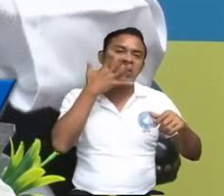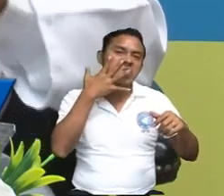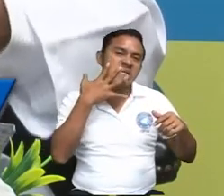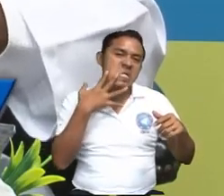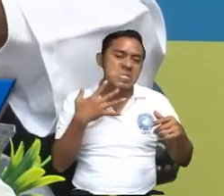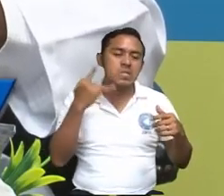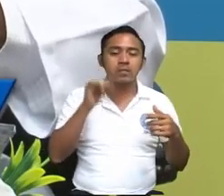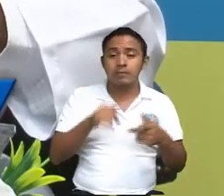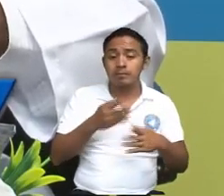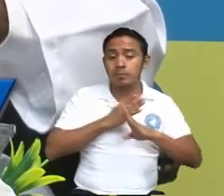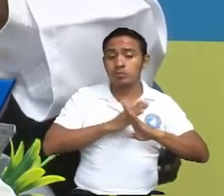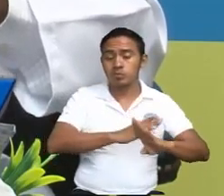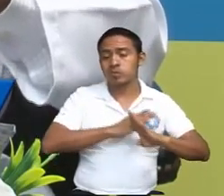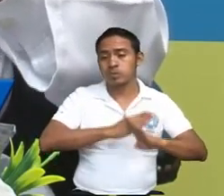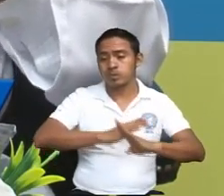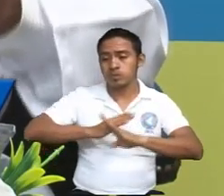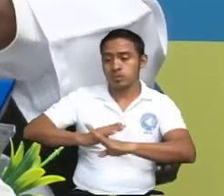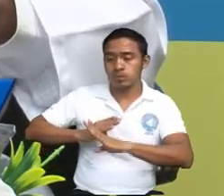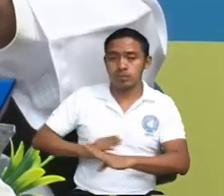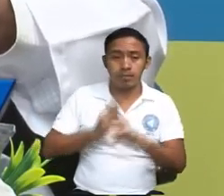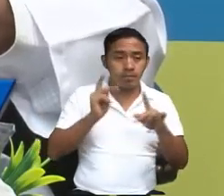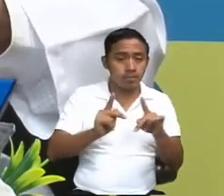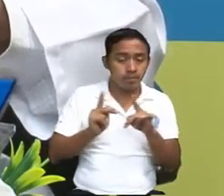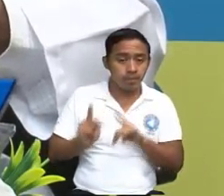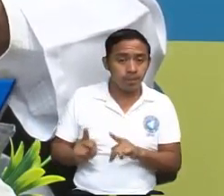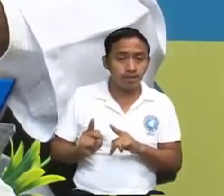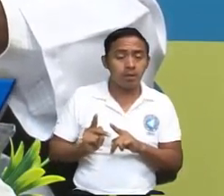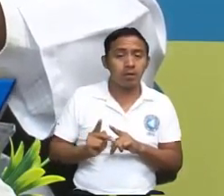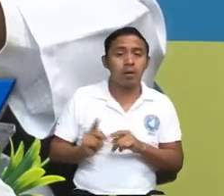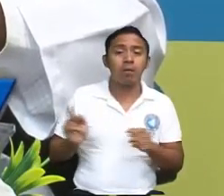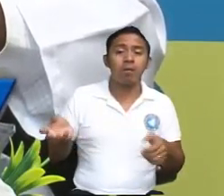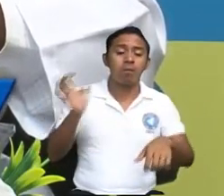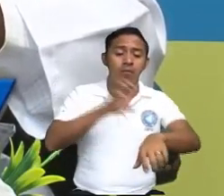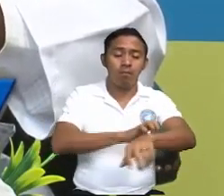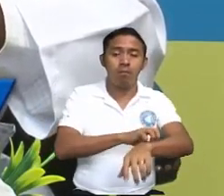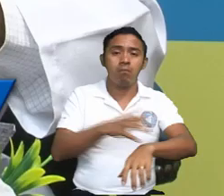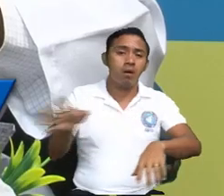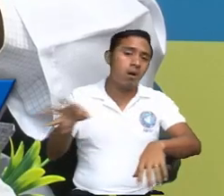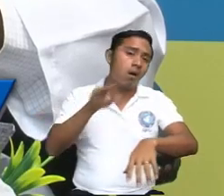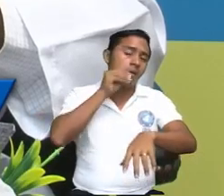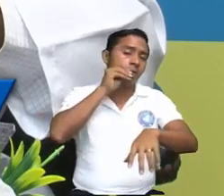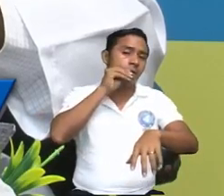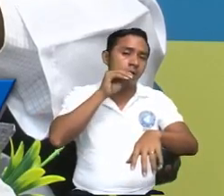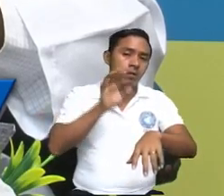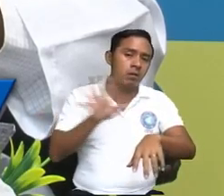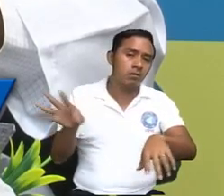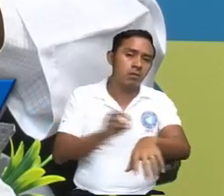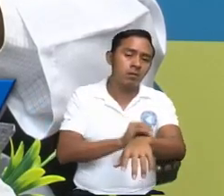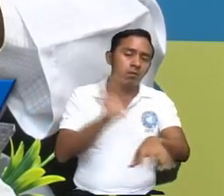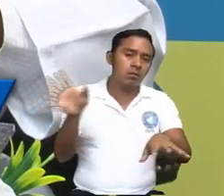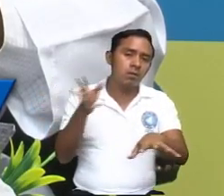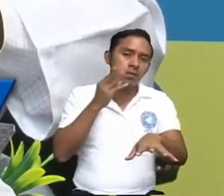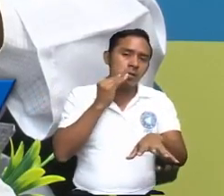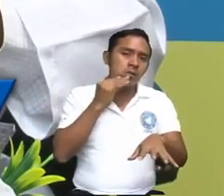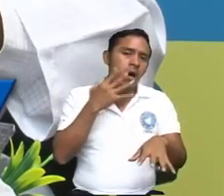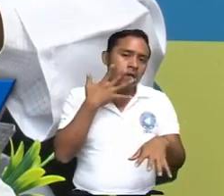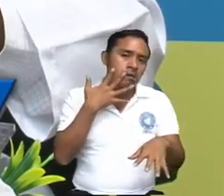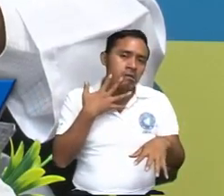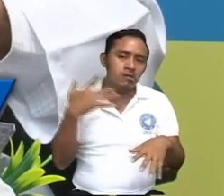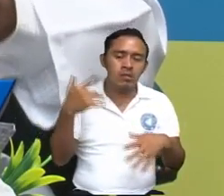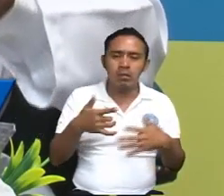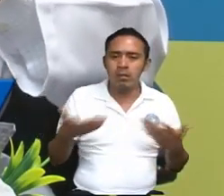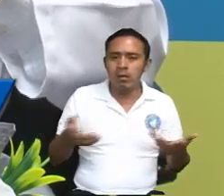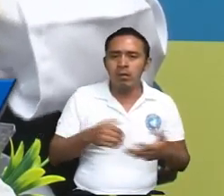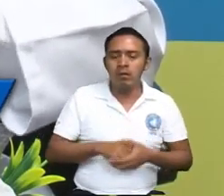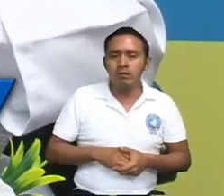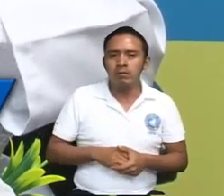correcto, evitar que personas vayan a ser contaminadas con el virus de la rabia a través de estos animalitos domésticos,